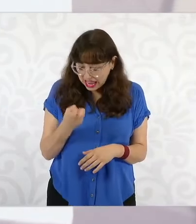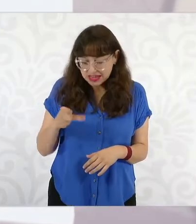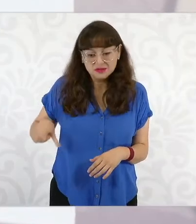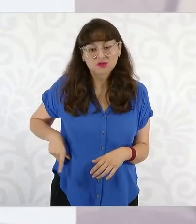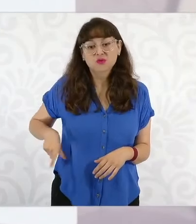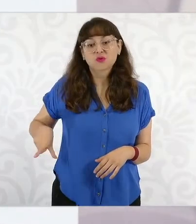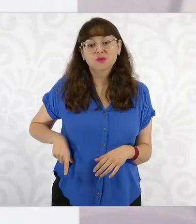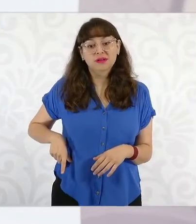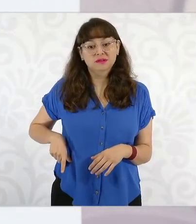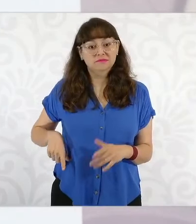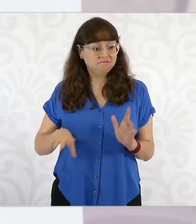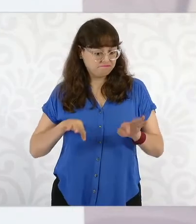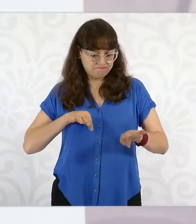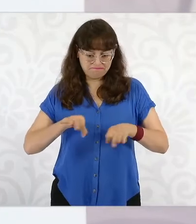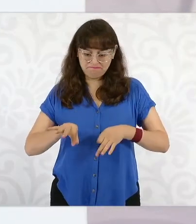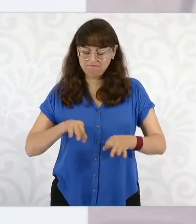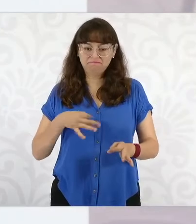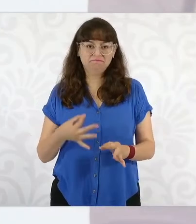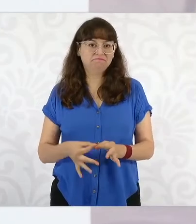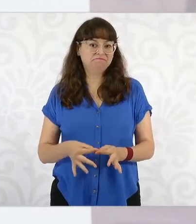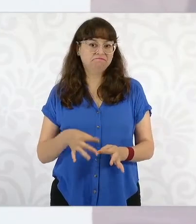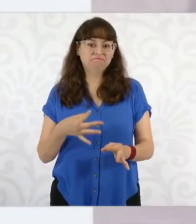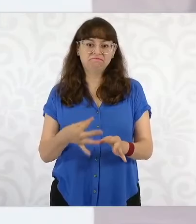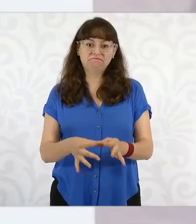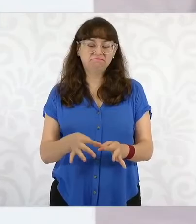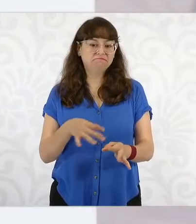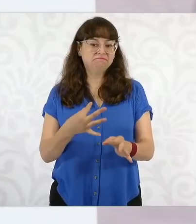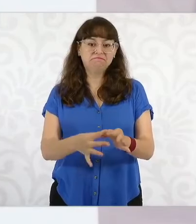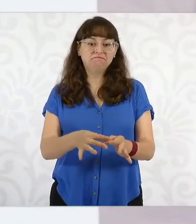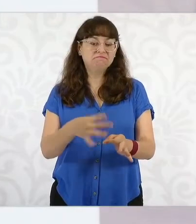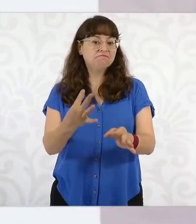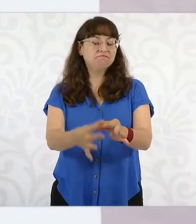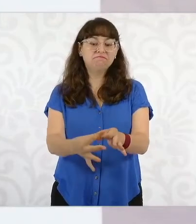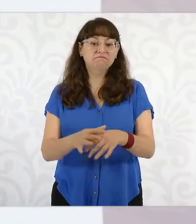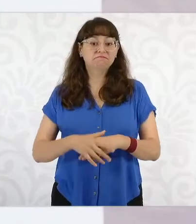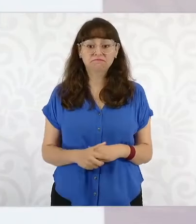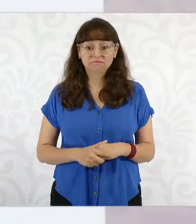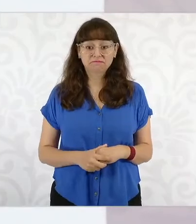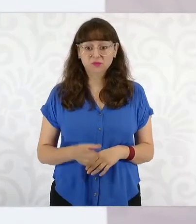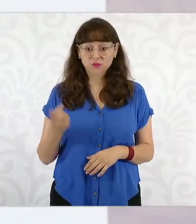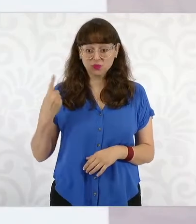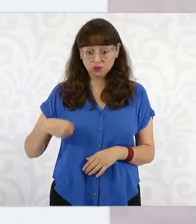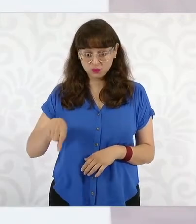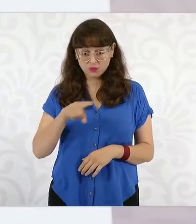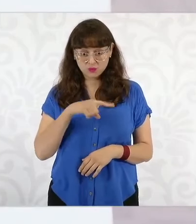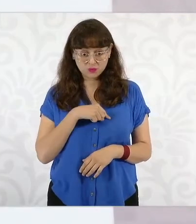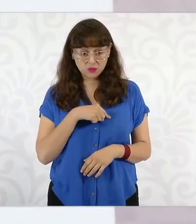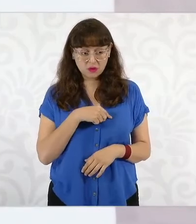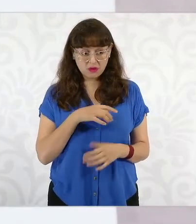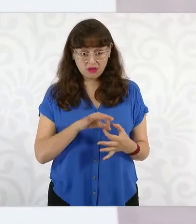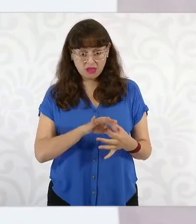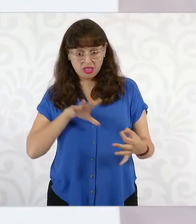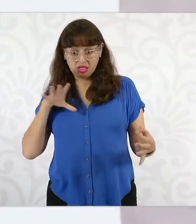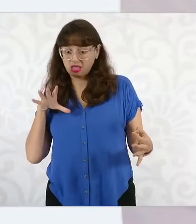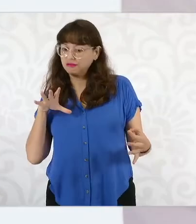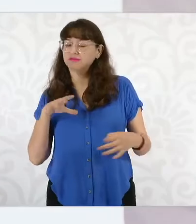Y los resultados que demos. Por eso nosotros jamás vamos a dejar el estar cerca del pueblo, de